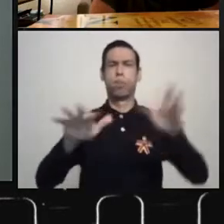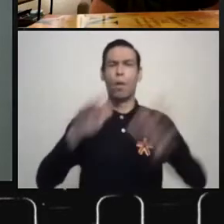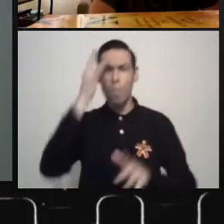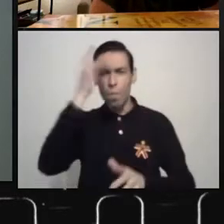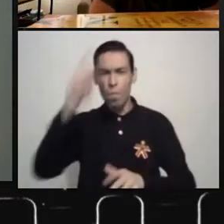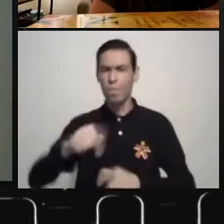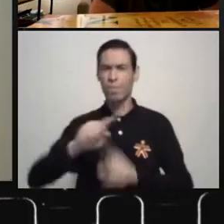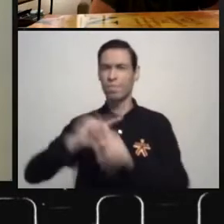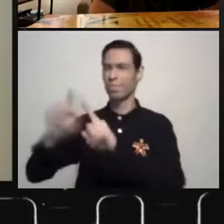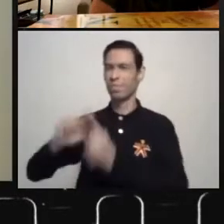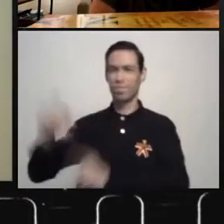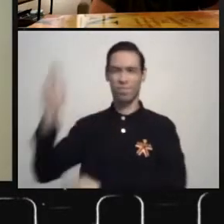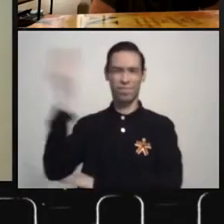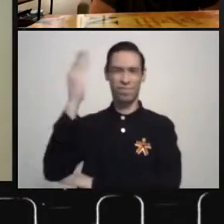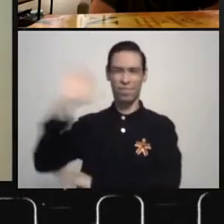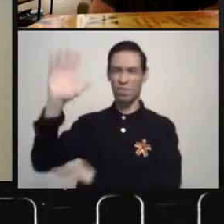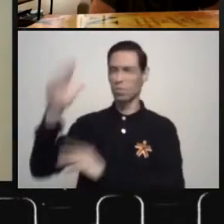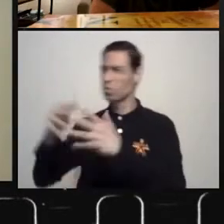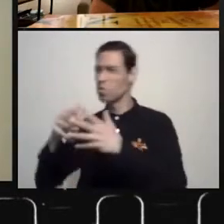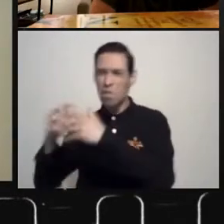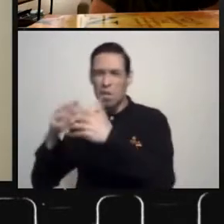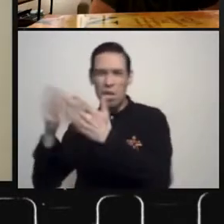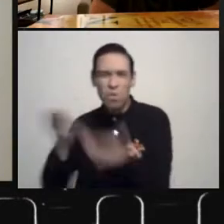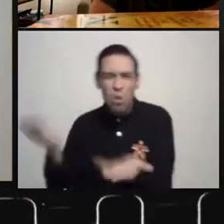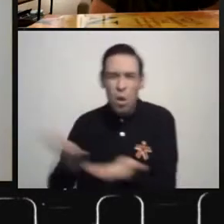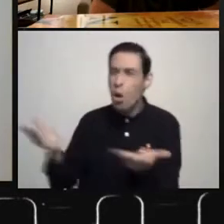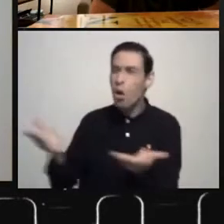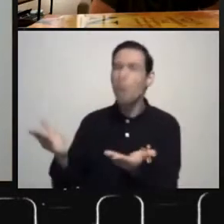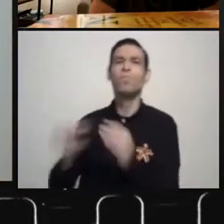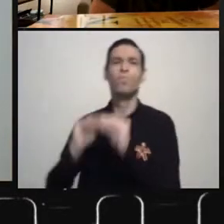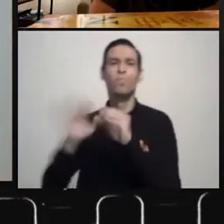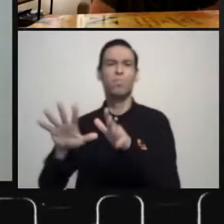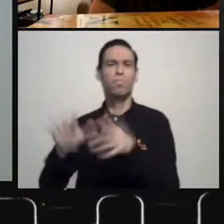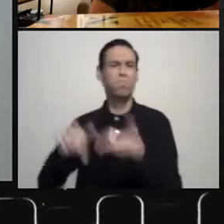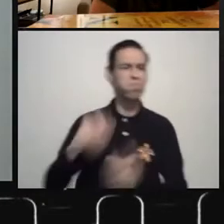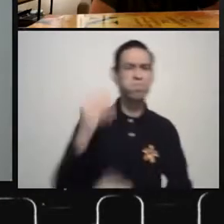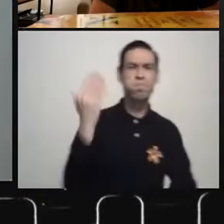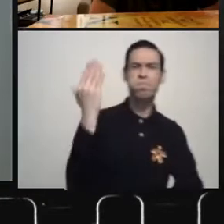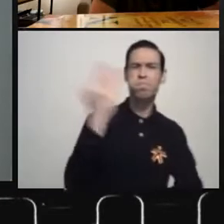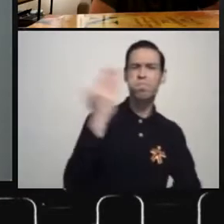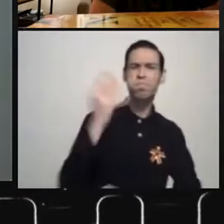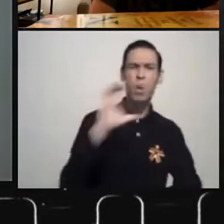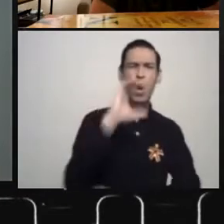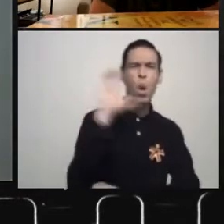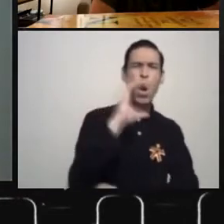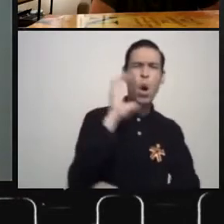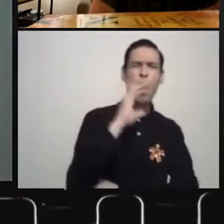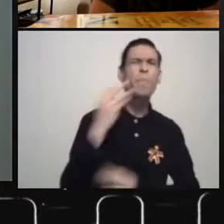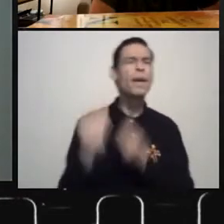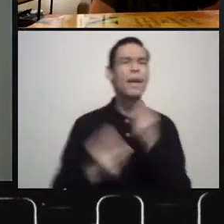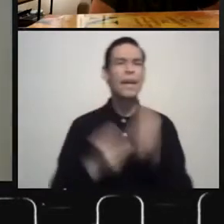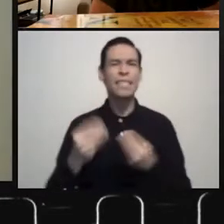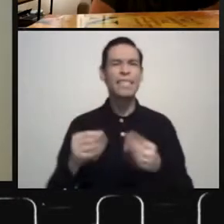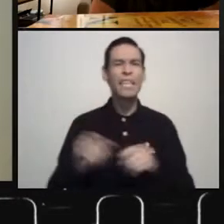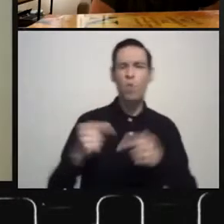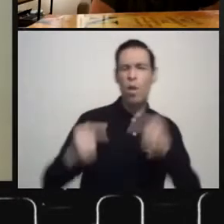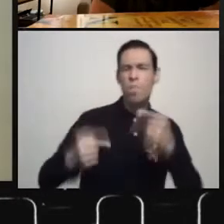cine comercial. ¿Cómo les ha ido con este circuito alternativo, y de pronto qué posibilidades hay de mantenerlo para próximas películas